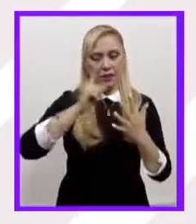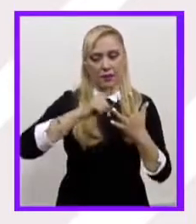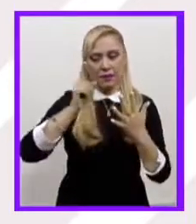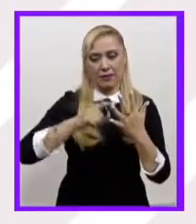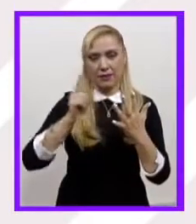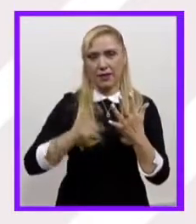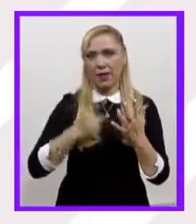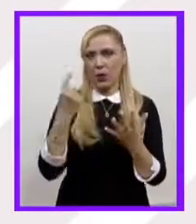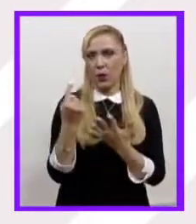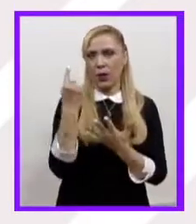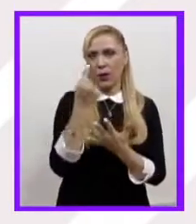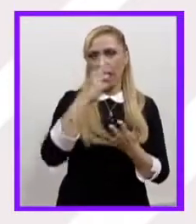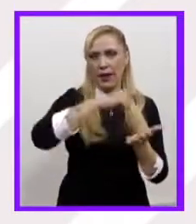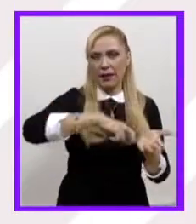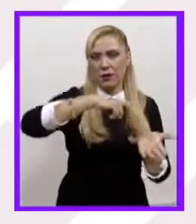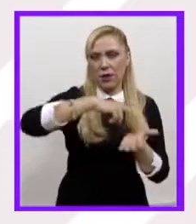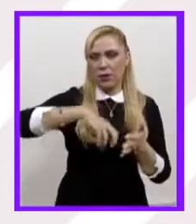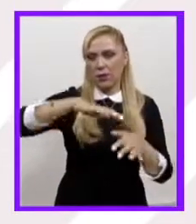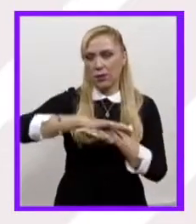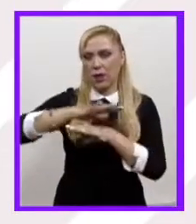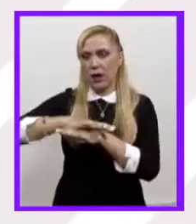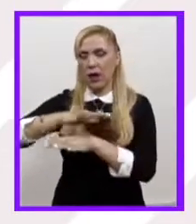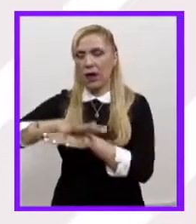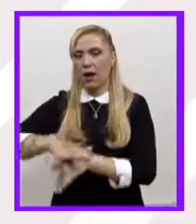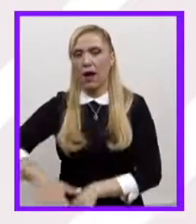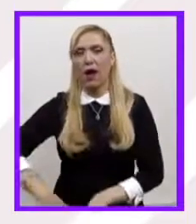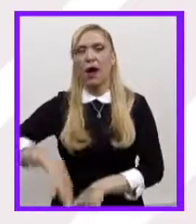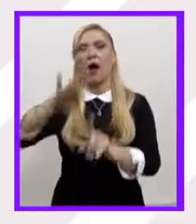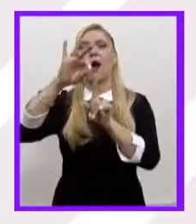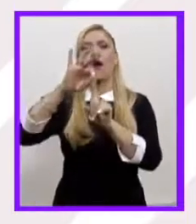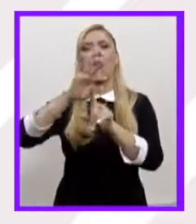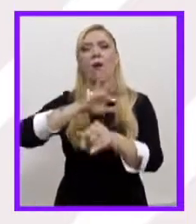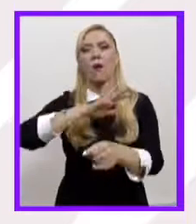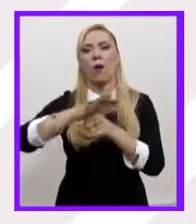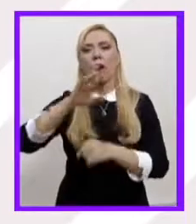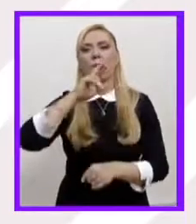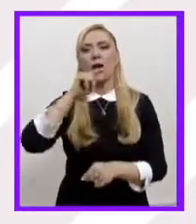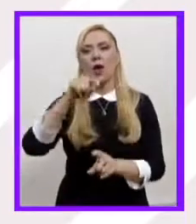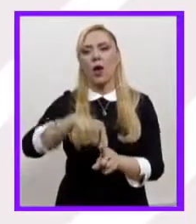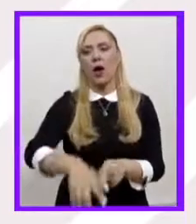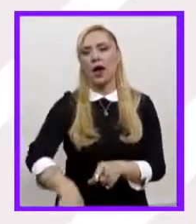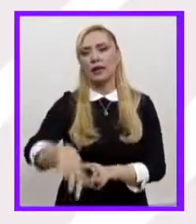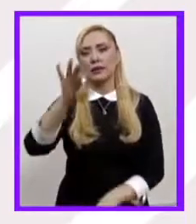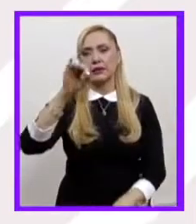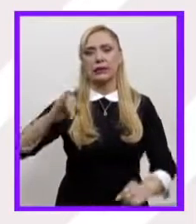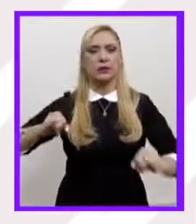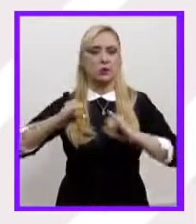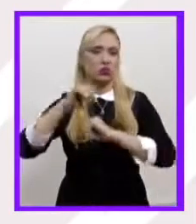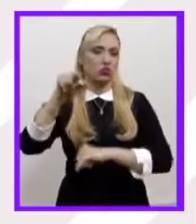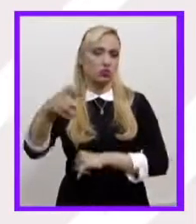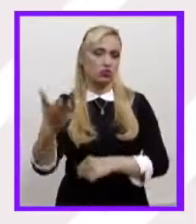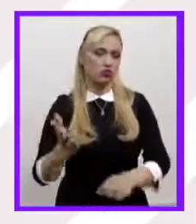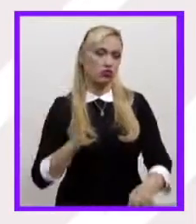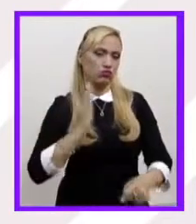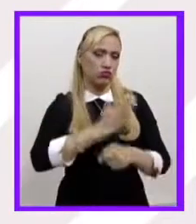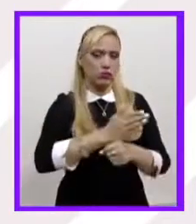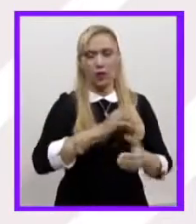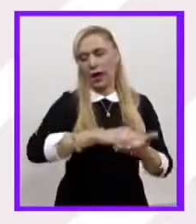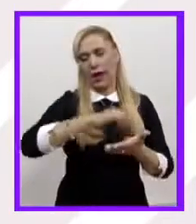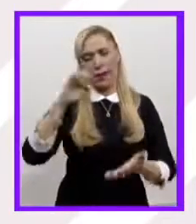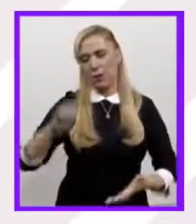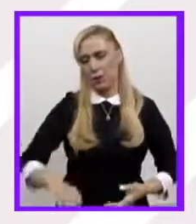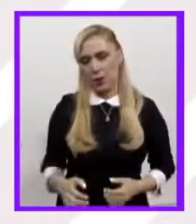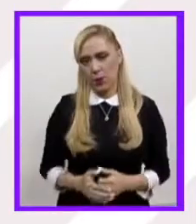reformar una por una y encontrar cuál es la institución que puede sancionar administrativamente. Por ejemplo, creemos que en